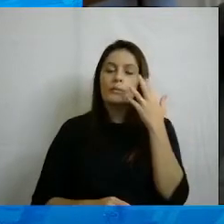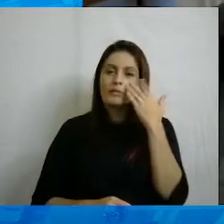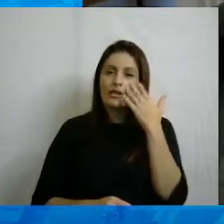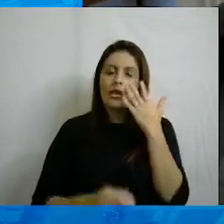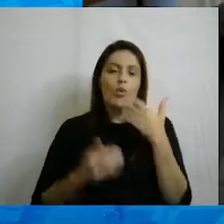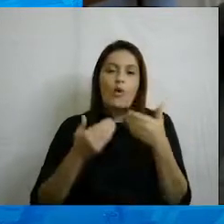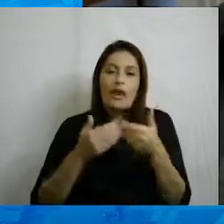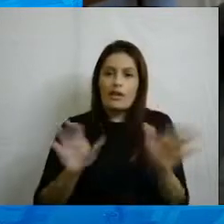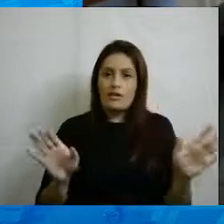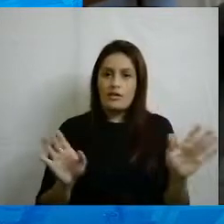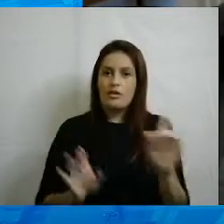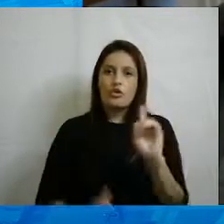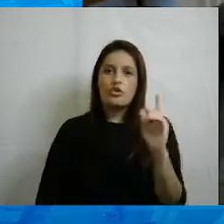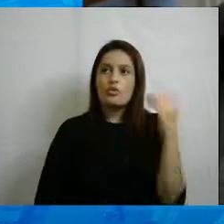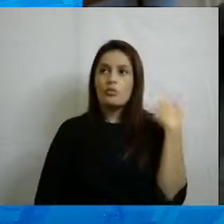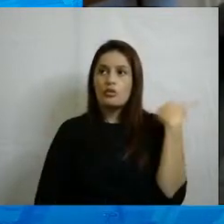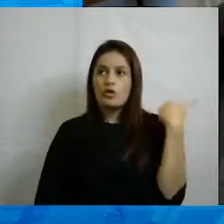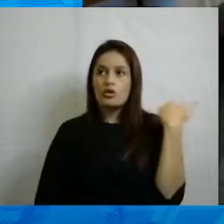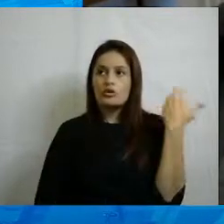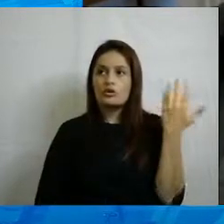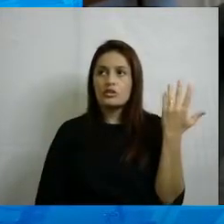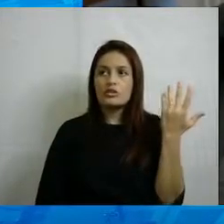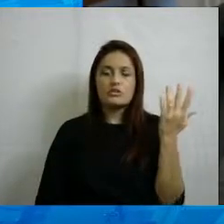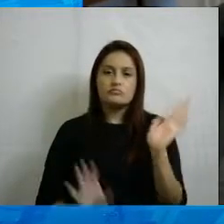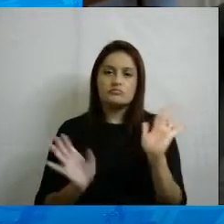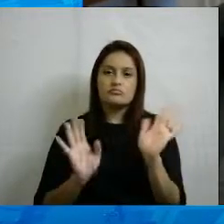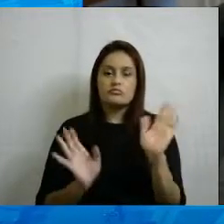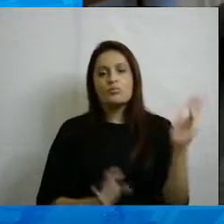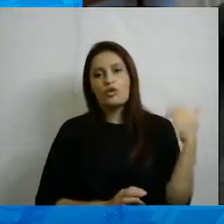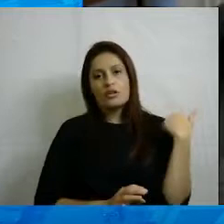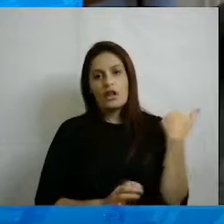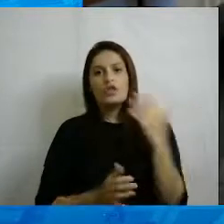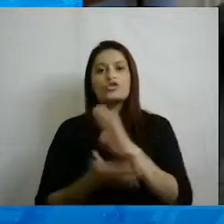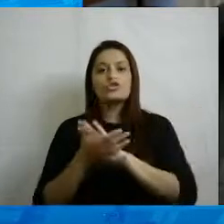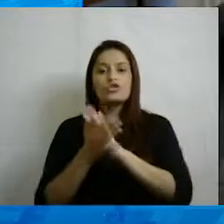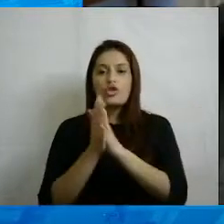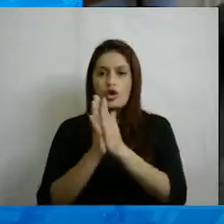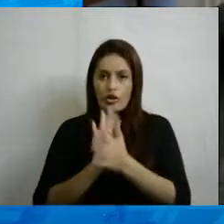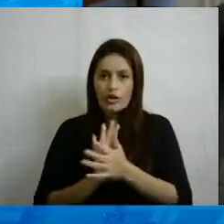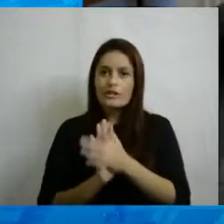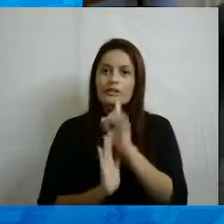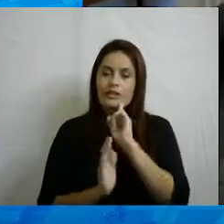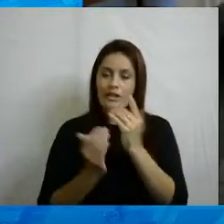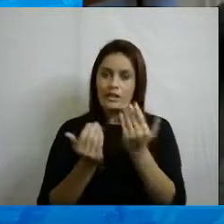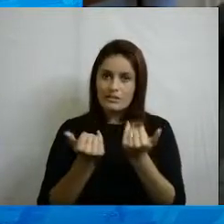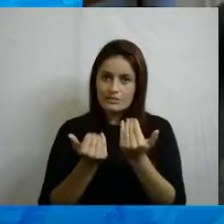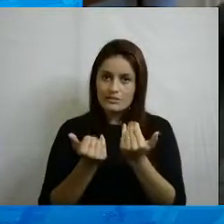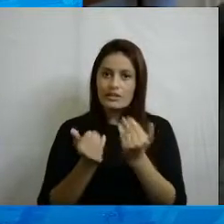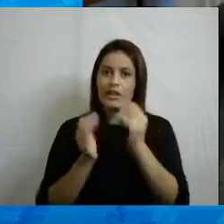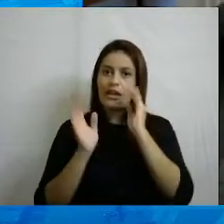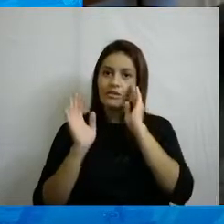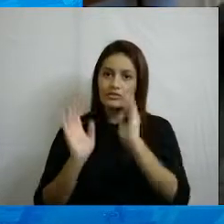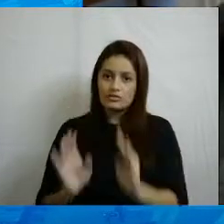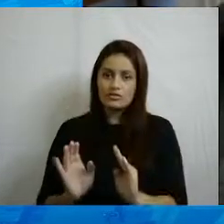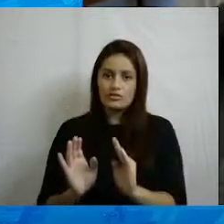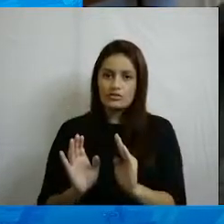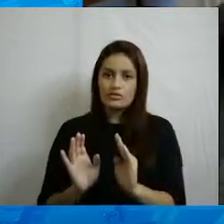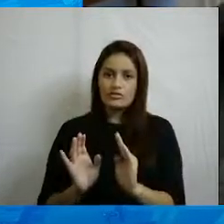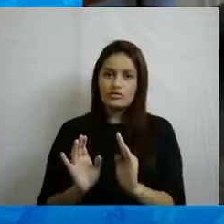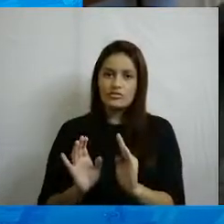sin importar sus condiciones, sus características, nada. O sea, aquí todas y todos merecen una atención oportuna y una